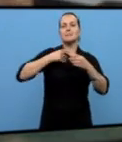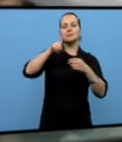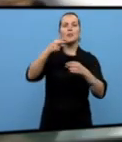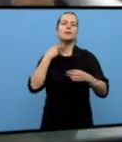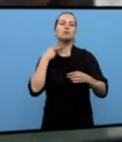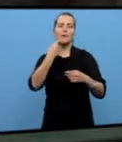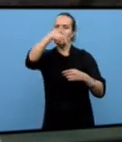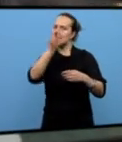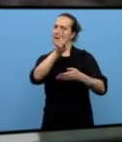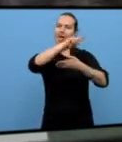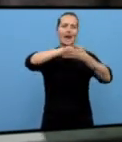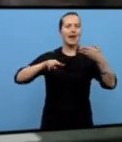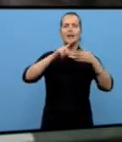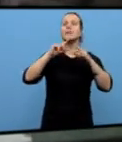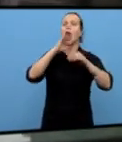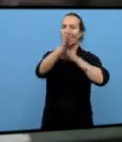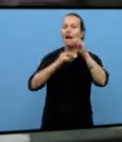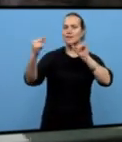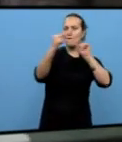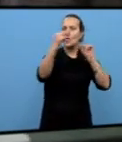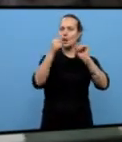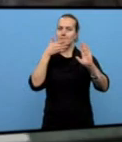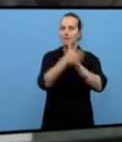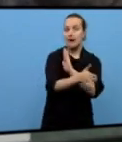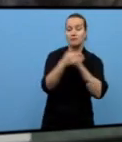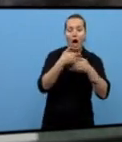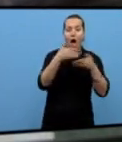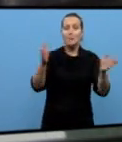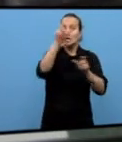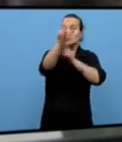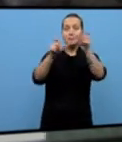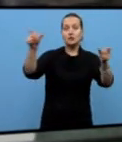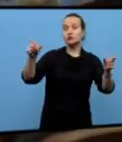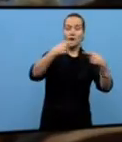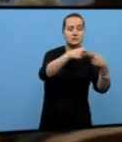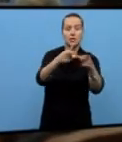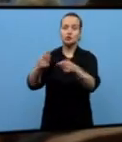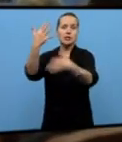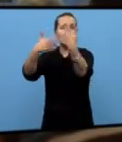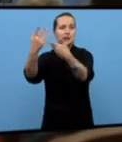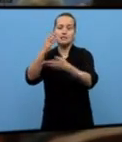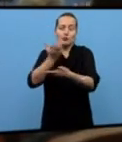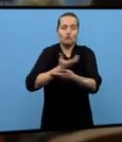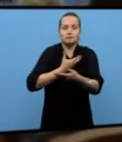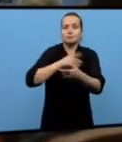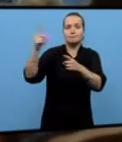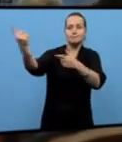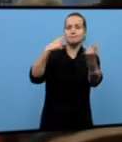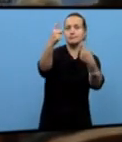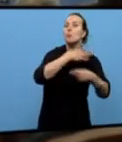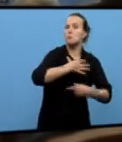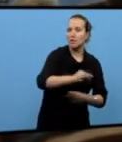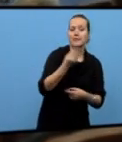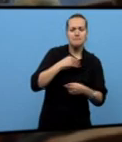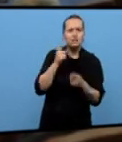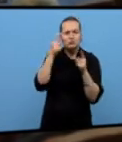deputación en Galicia en organizar un foro de carácter permanente, aberto a todos os actores das administracións locais da provincia e centrado na